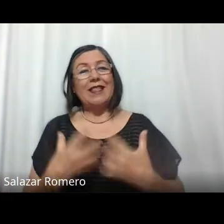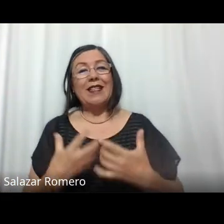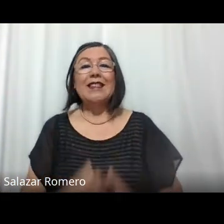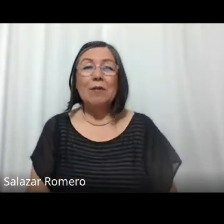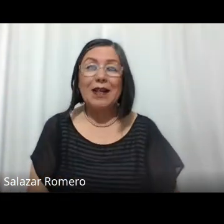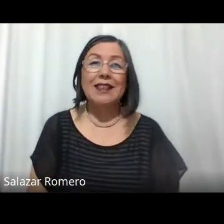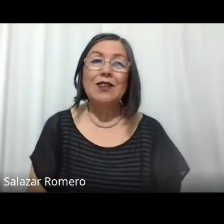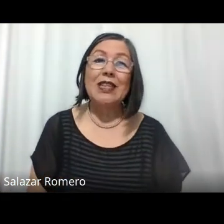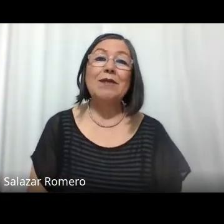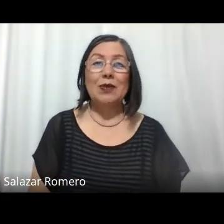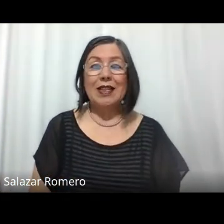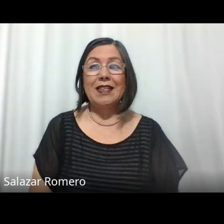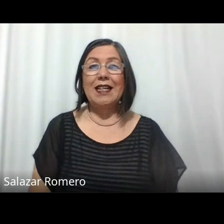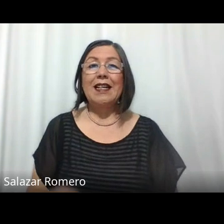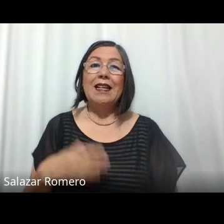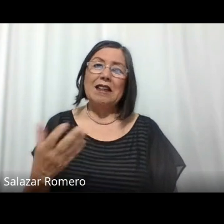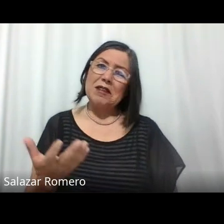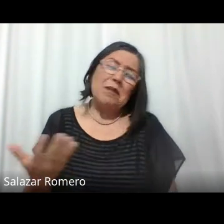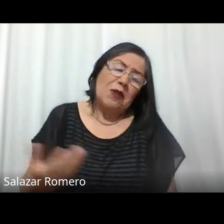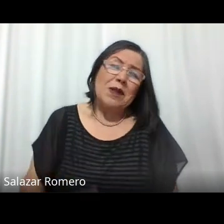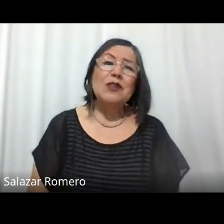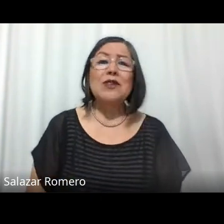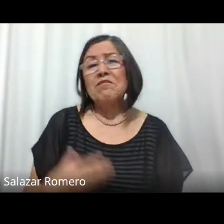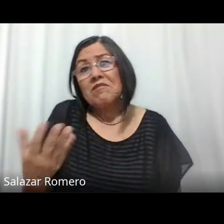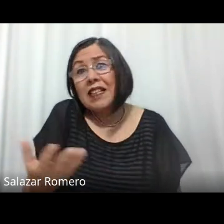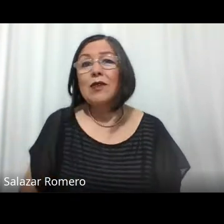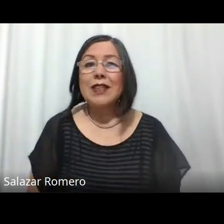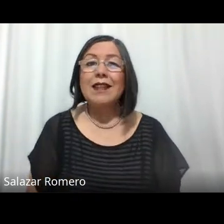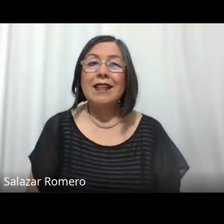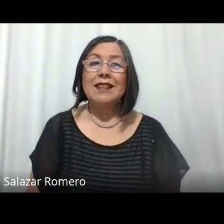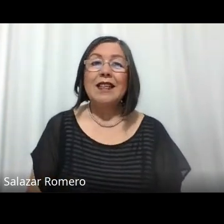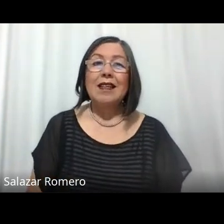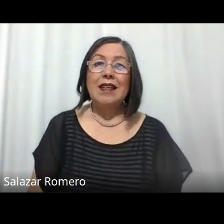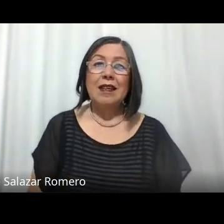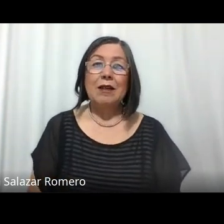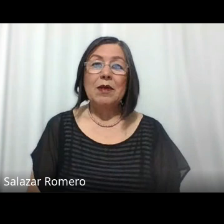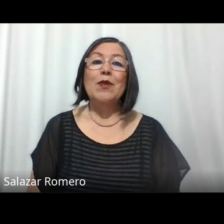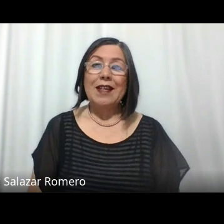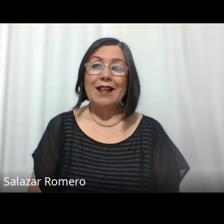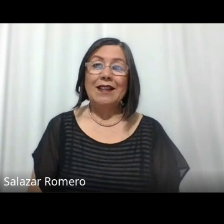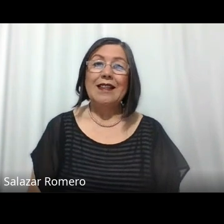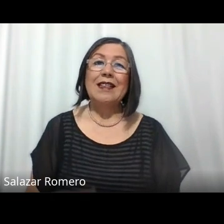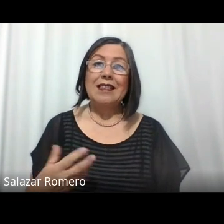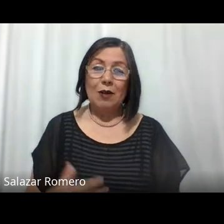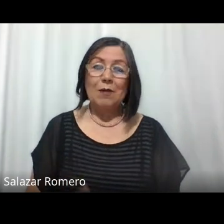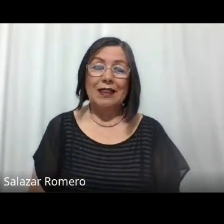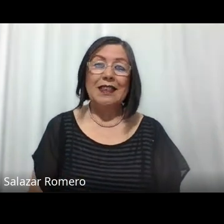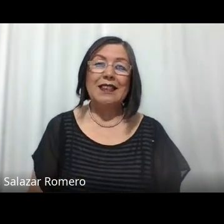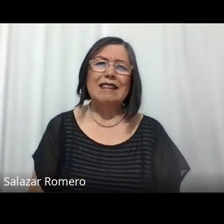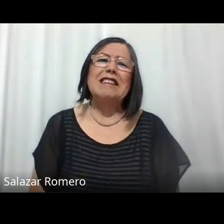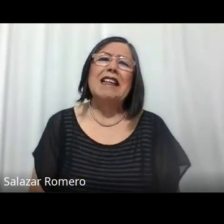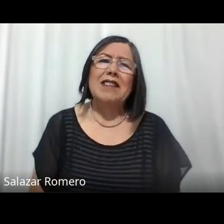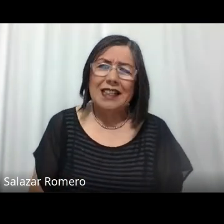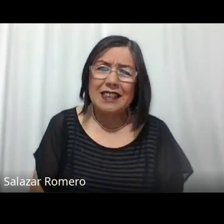vamos a llegar a esta parte donde me gustaría que por lo menos 3 de ustedes me pudieran